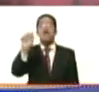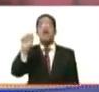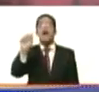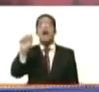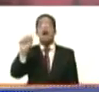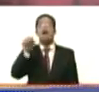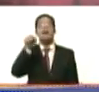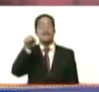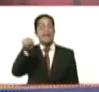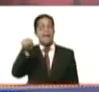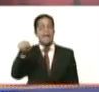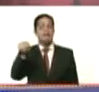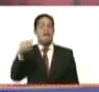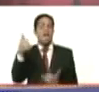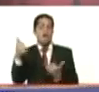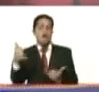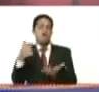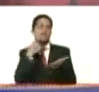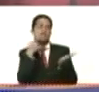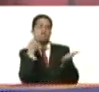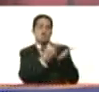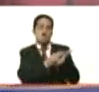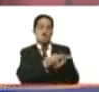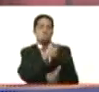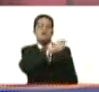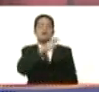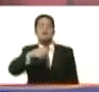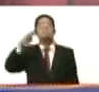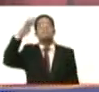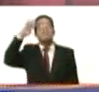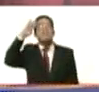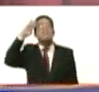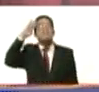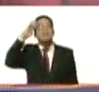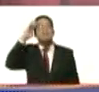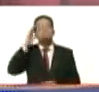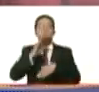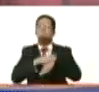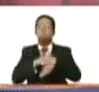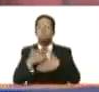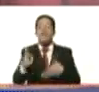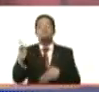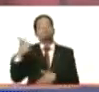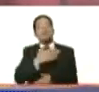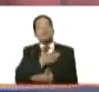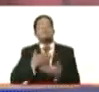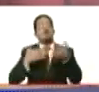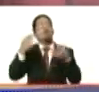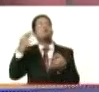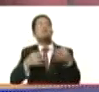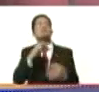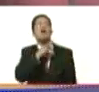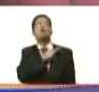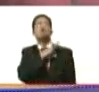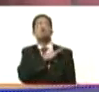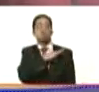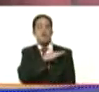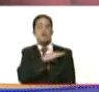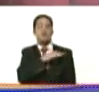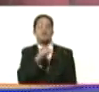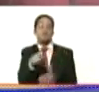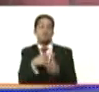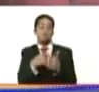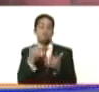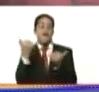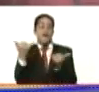la milicia bolivariana, cuyo legado de lucha por la justicia social es tomado por la Fuerza Armada